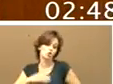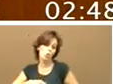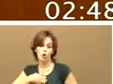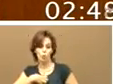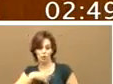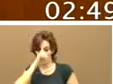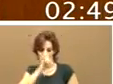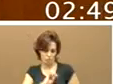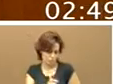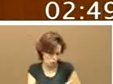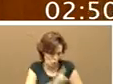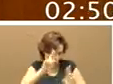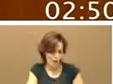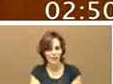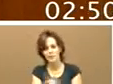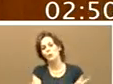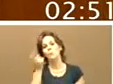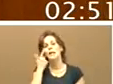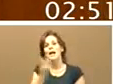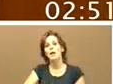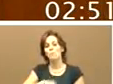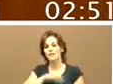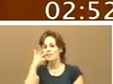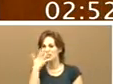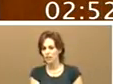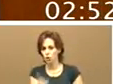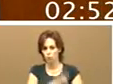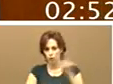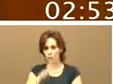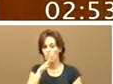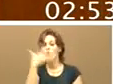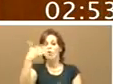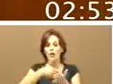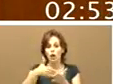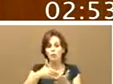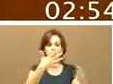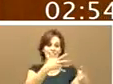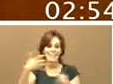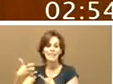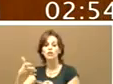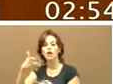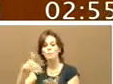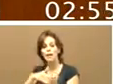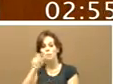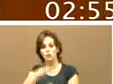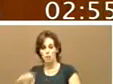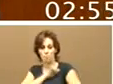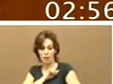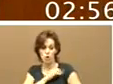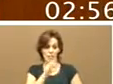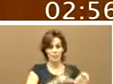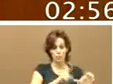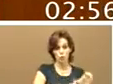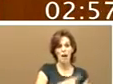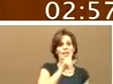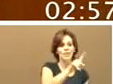ustedes, España tiene un problema serio con 5.600.000 parados y Extremadura con 165